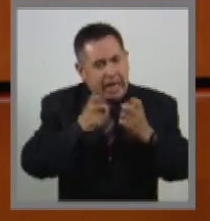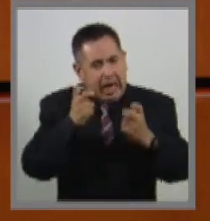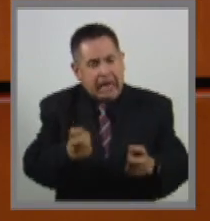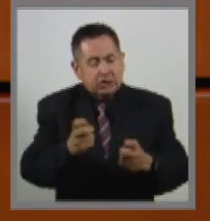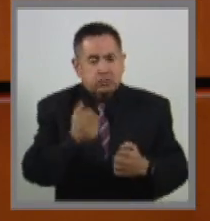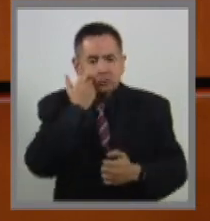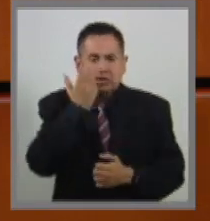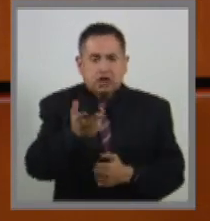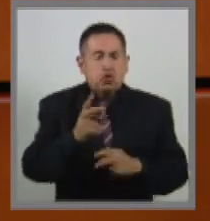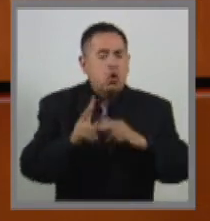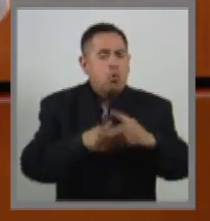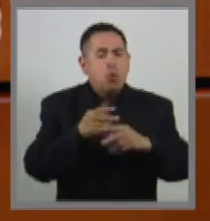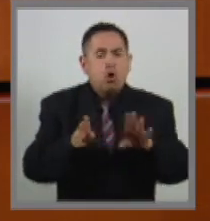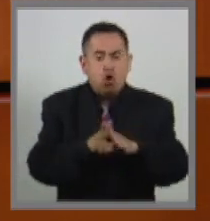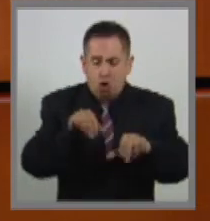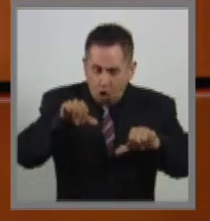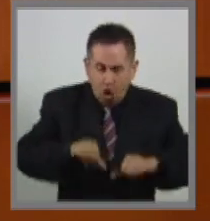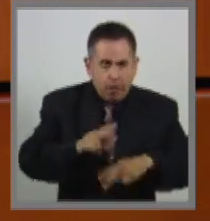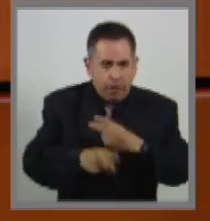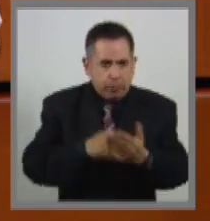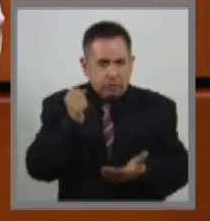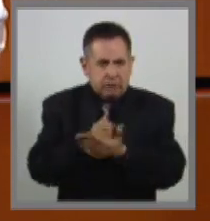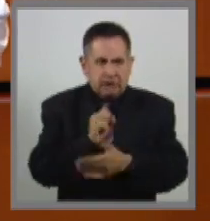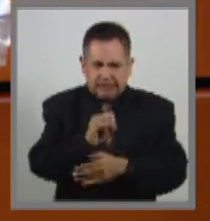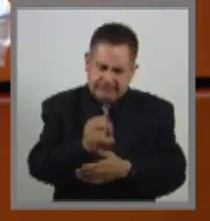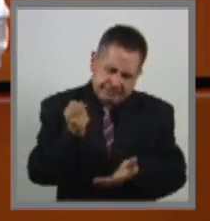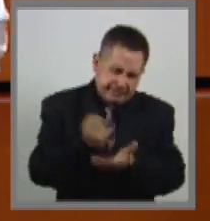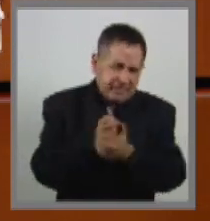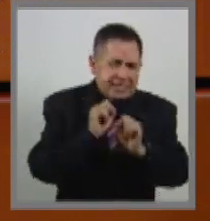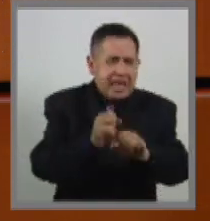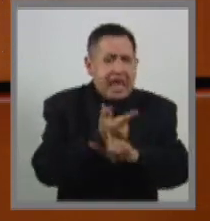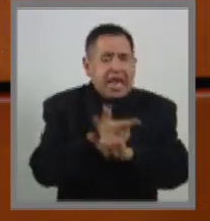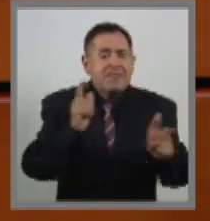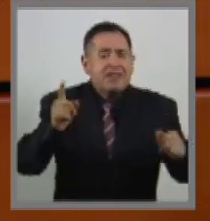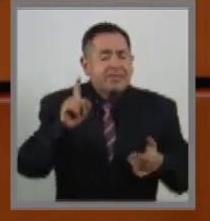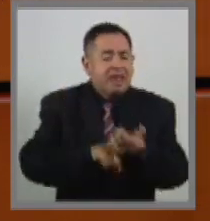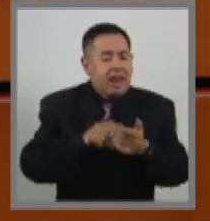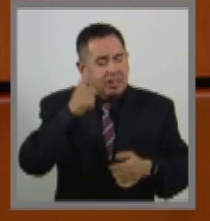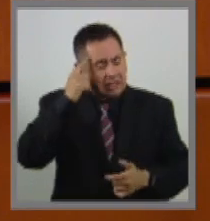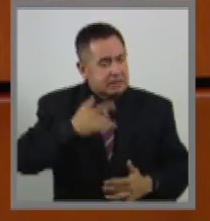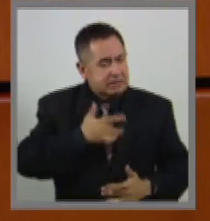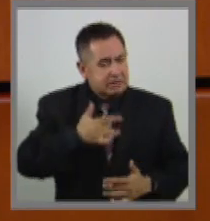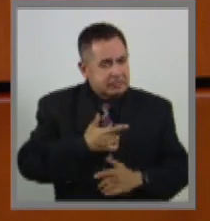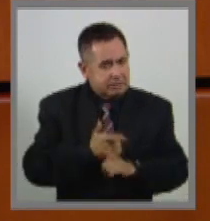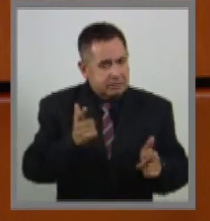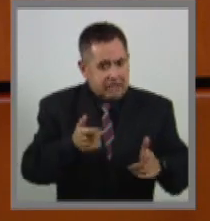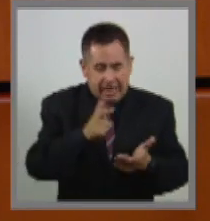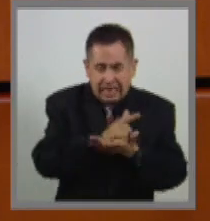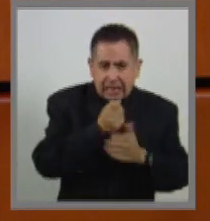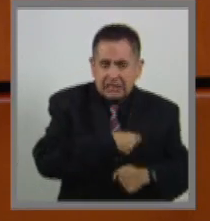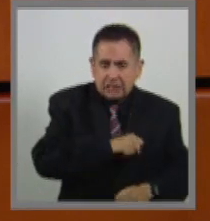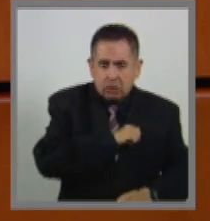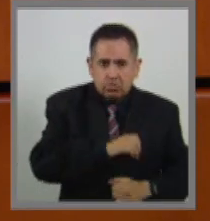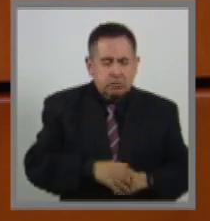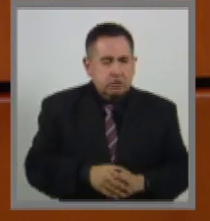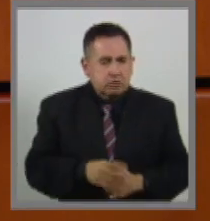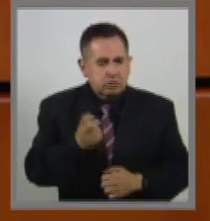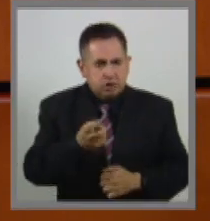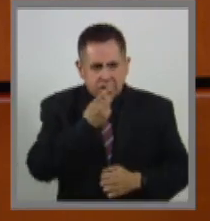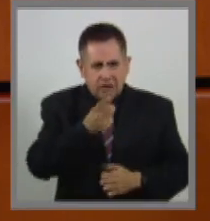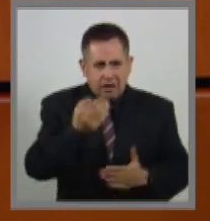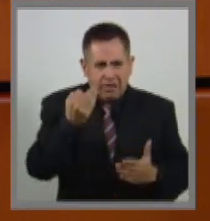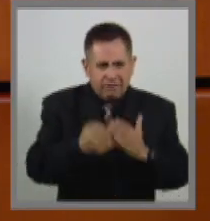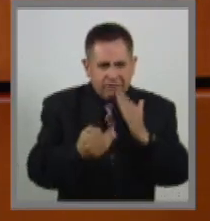es precisamente lo que hoy venimos a concretar en la Ley General de Salud. ¿Por qué afirmo que